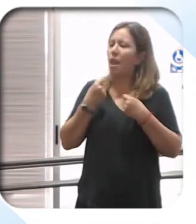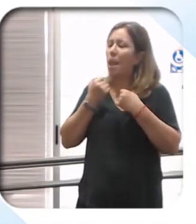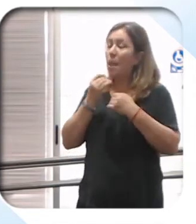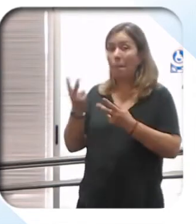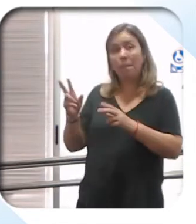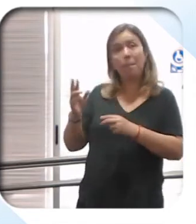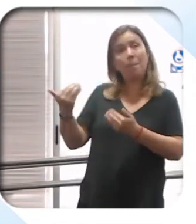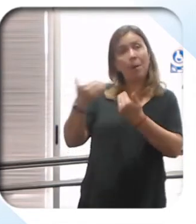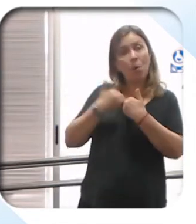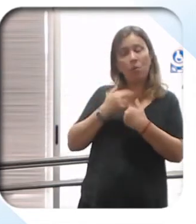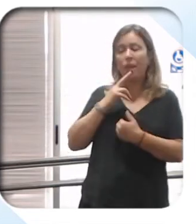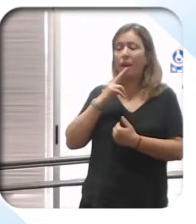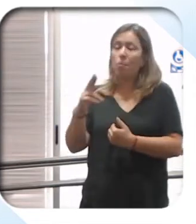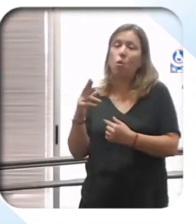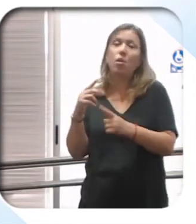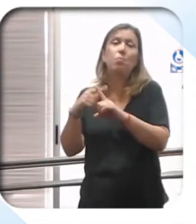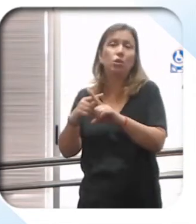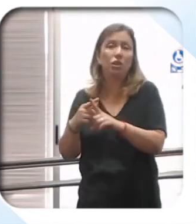esa pregunta.